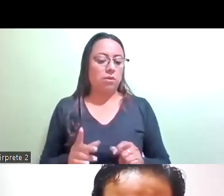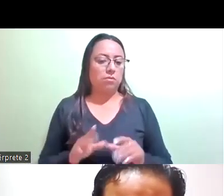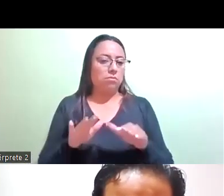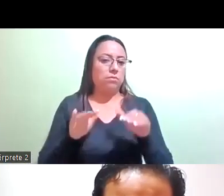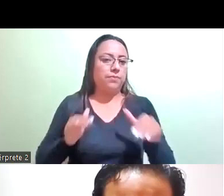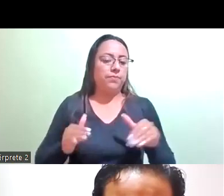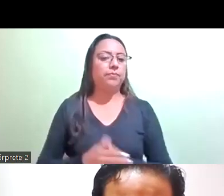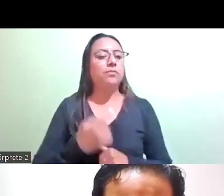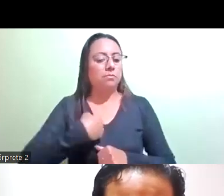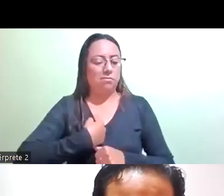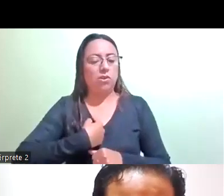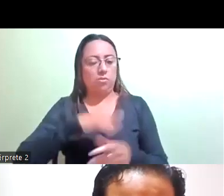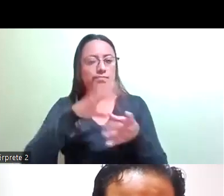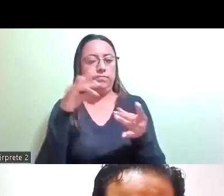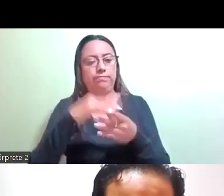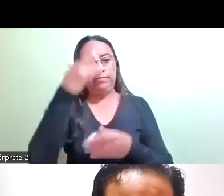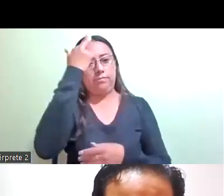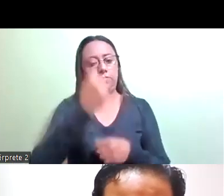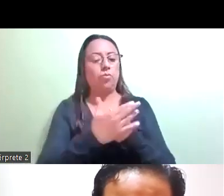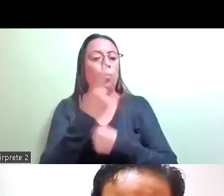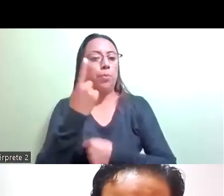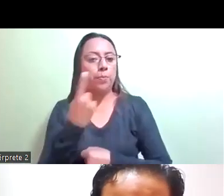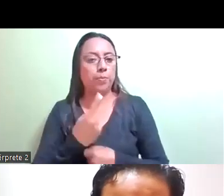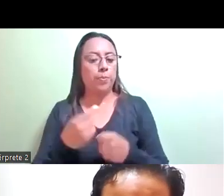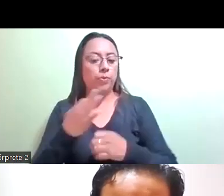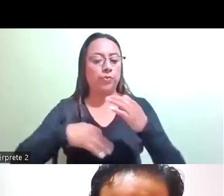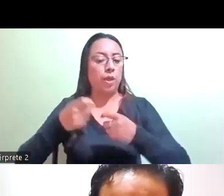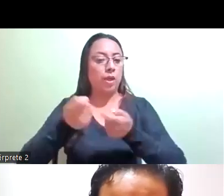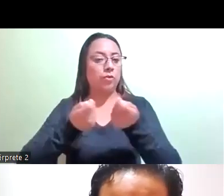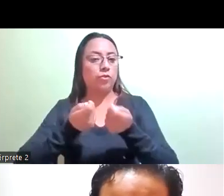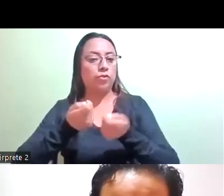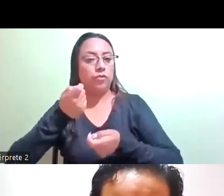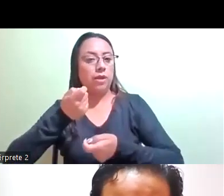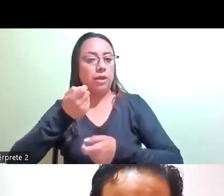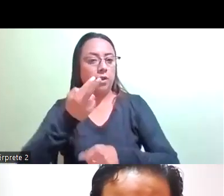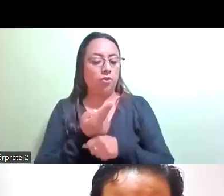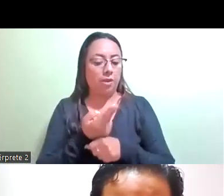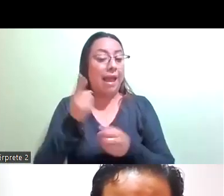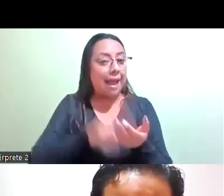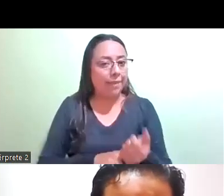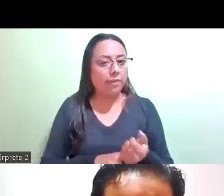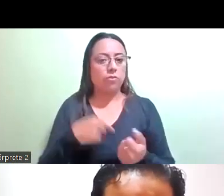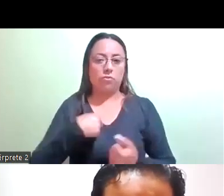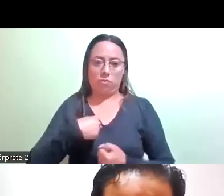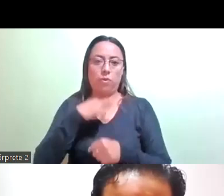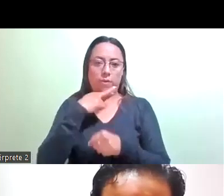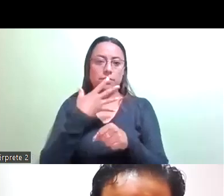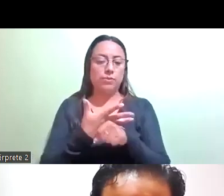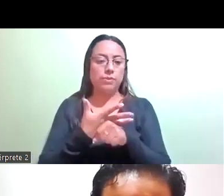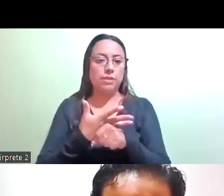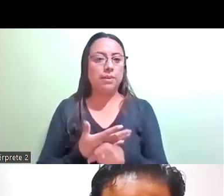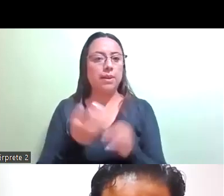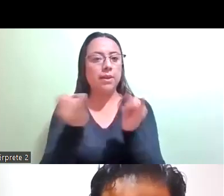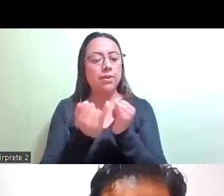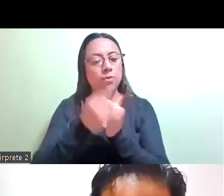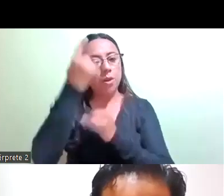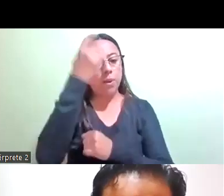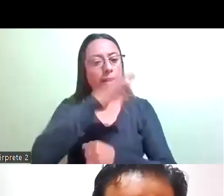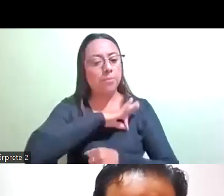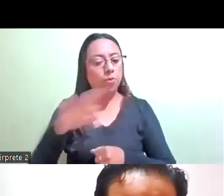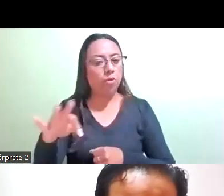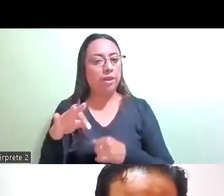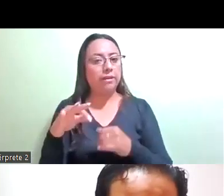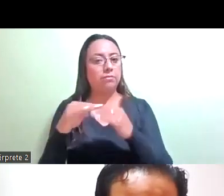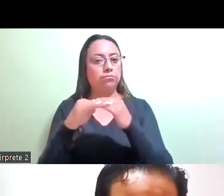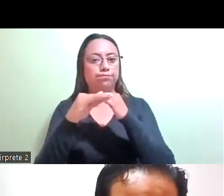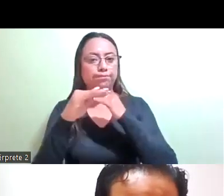la función y naturaleza de la Contraloría Interna a mi cargo y con el objeto de mantener la